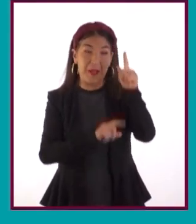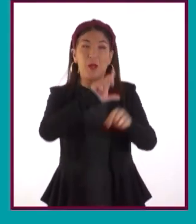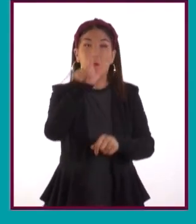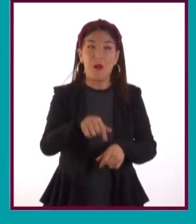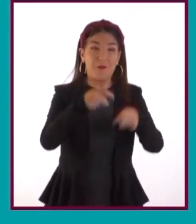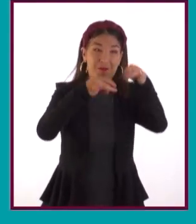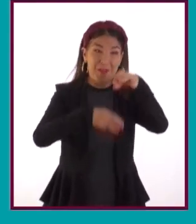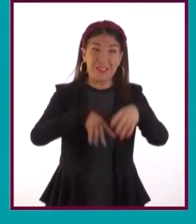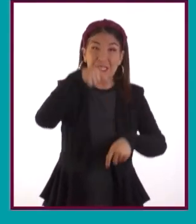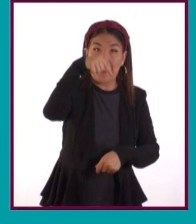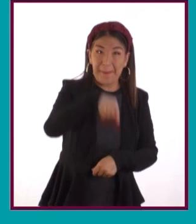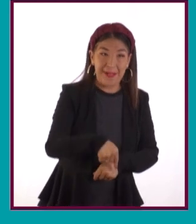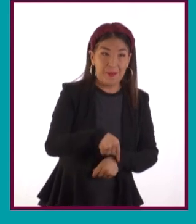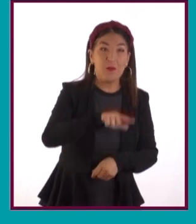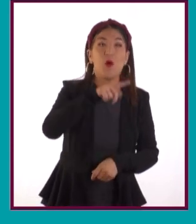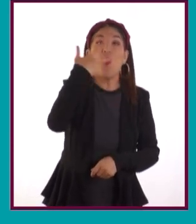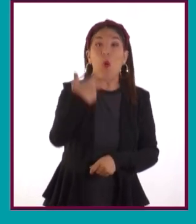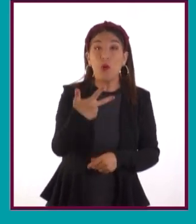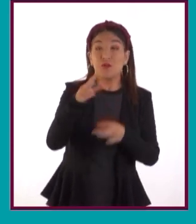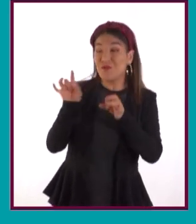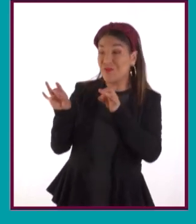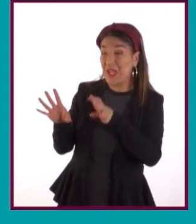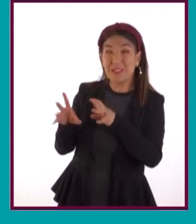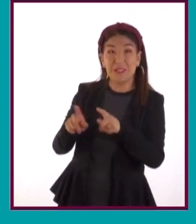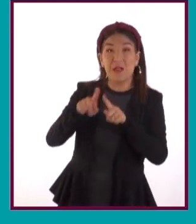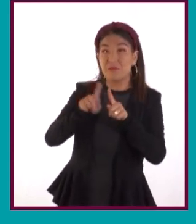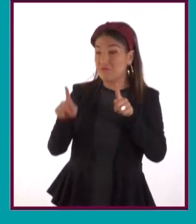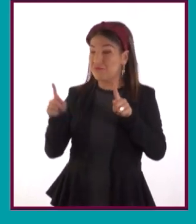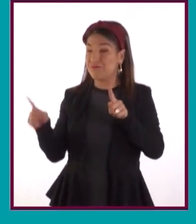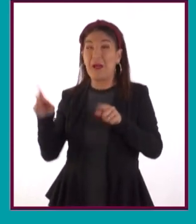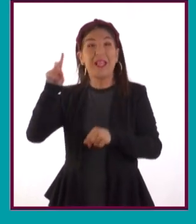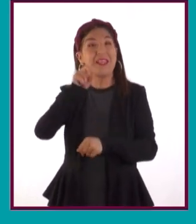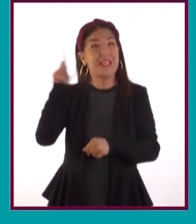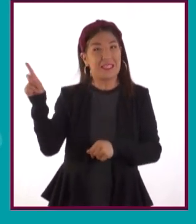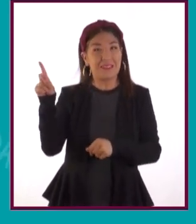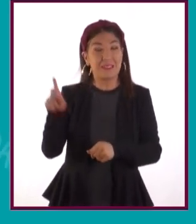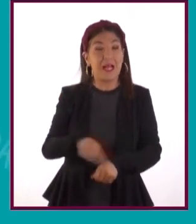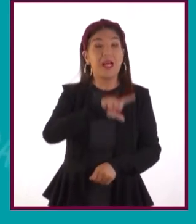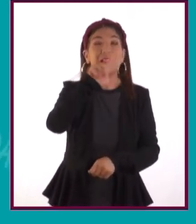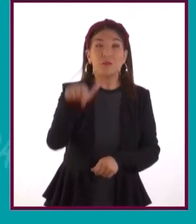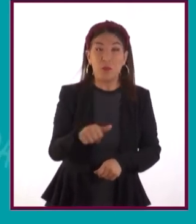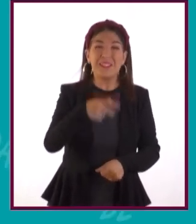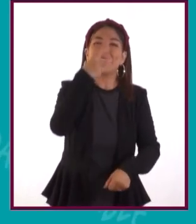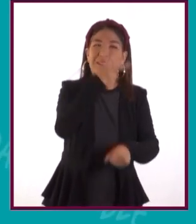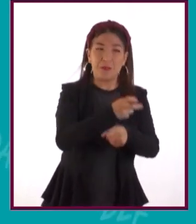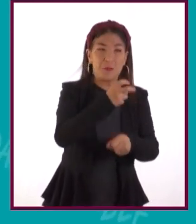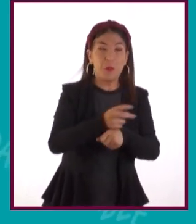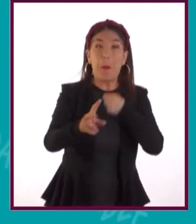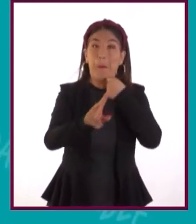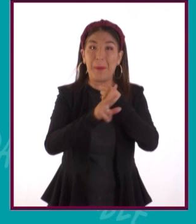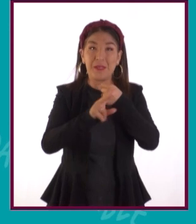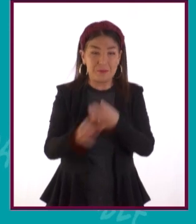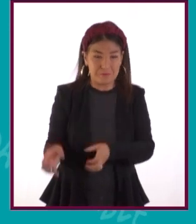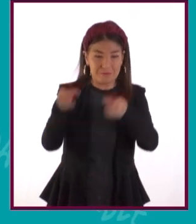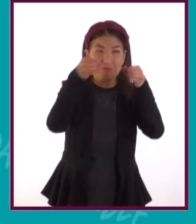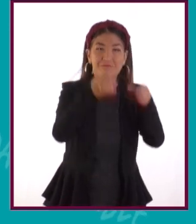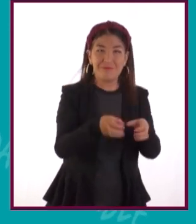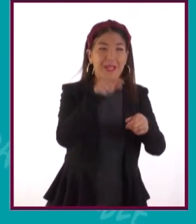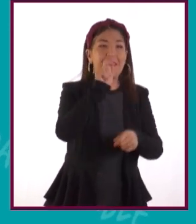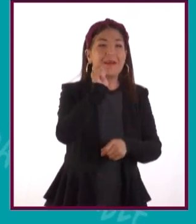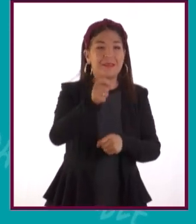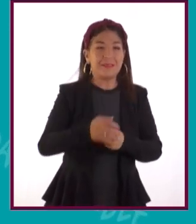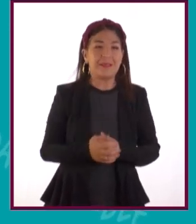hacia arriba, una flecha hacia abajo y 8 flechas a la derecha. Ahora el segundo vaso que colocaremos hasta la sexta